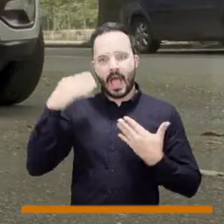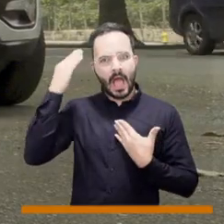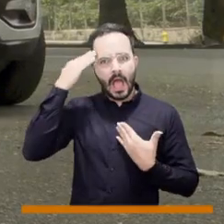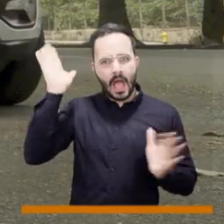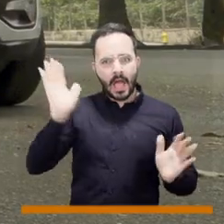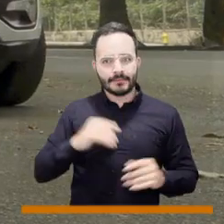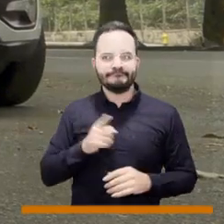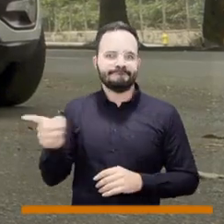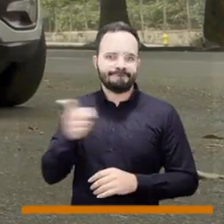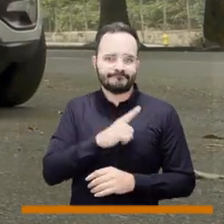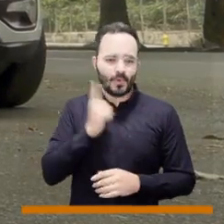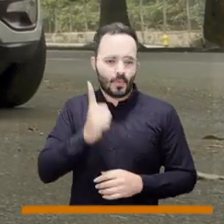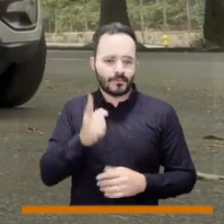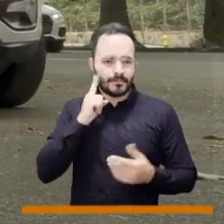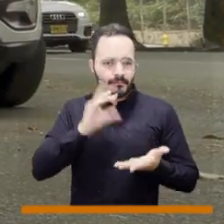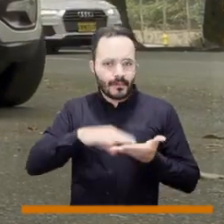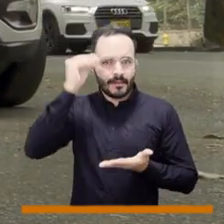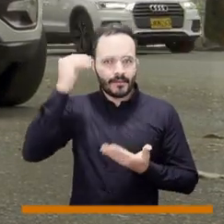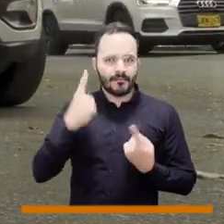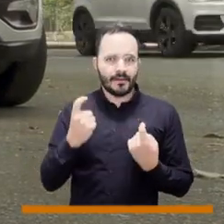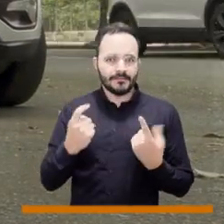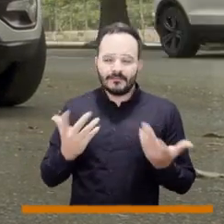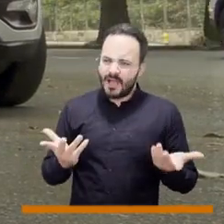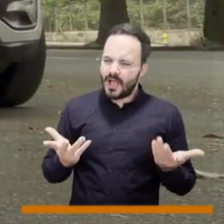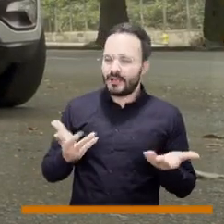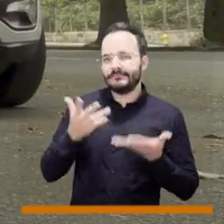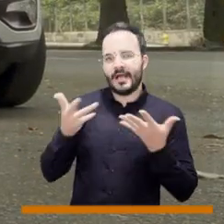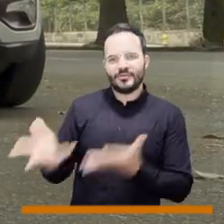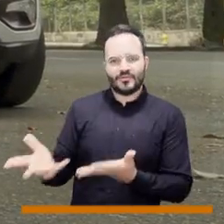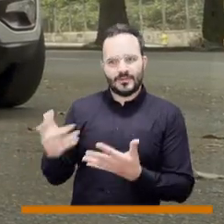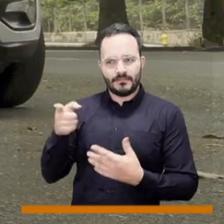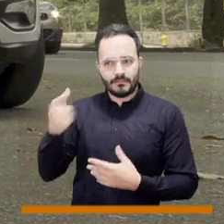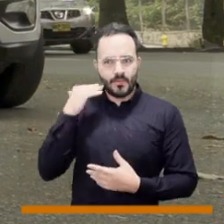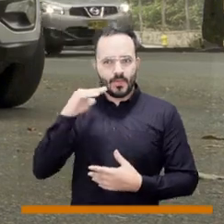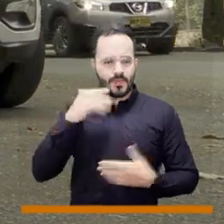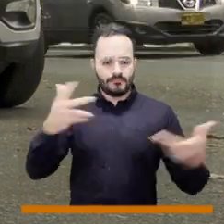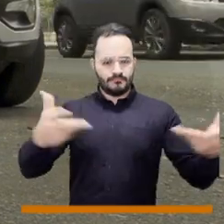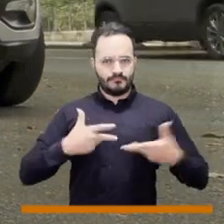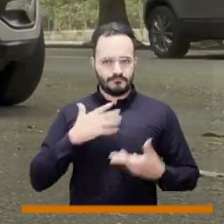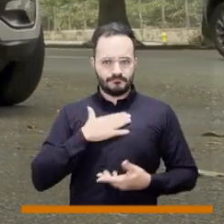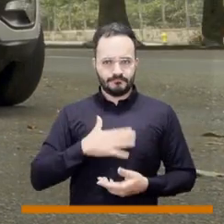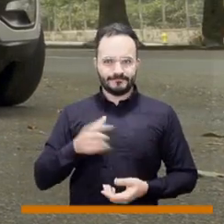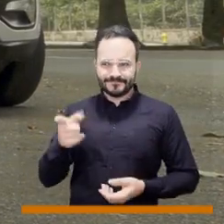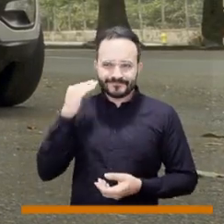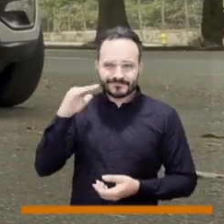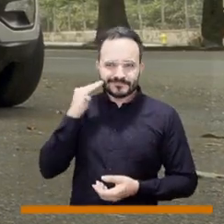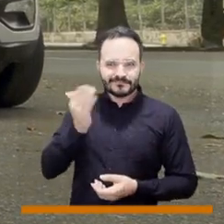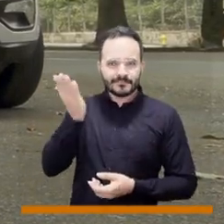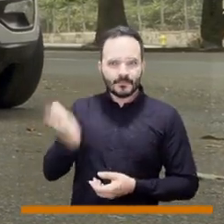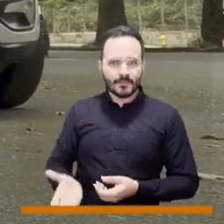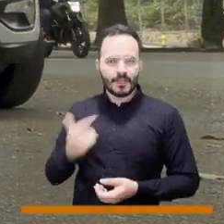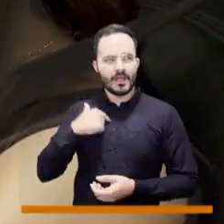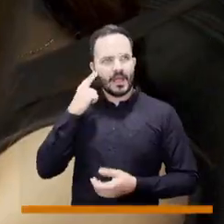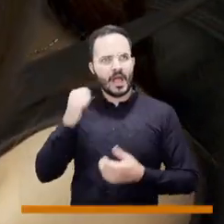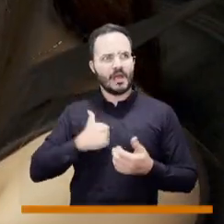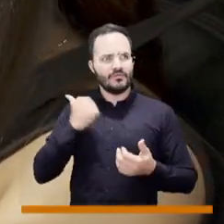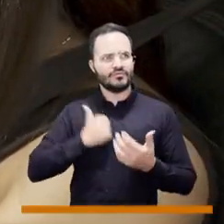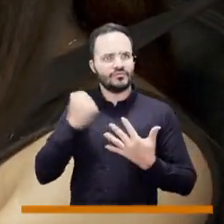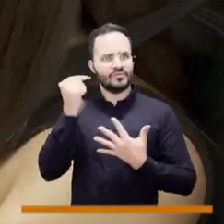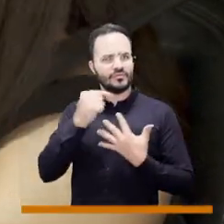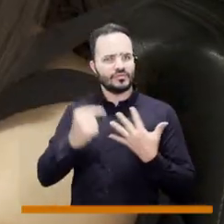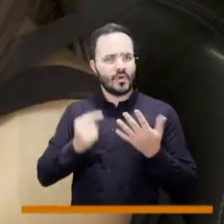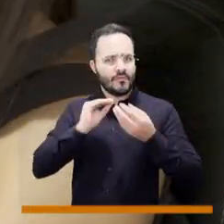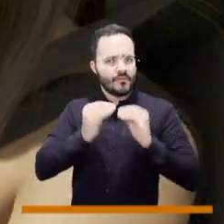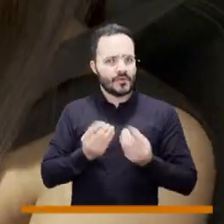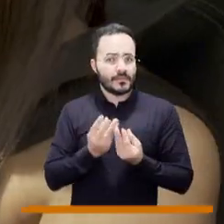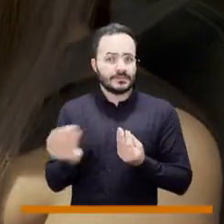rutas. Rutas que uno por desconocimiento no conoce, rutas de acceso a ayuda a la mujer, o sea, todo ese tipo de cosas, empezar a concientizar a la mujer, cuáles